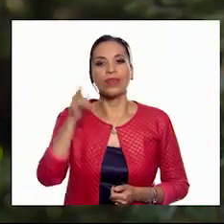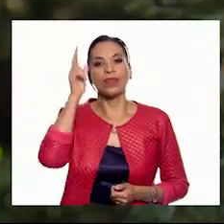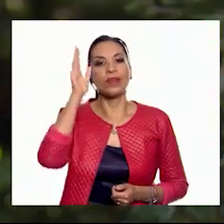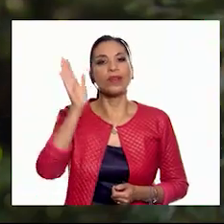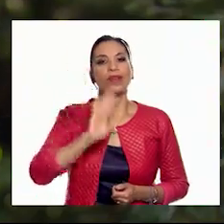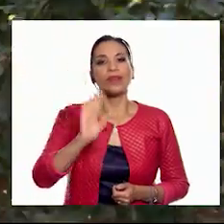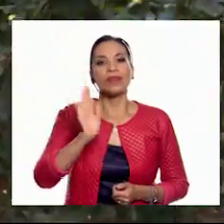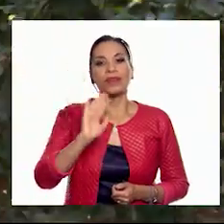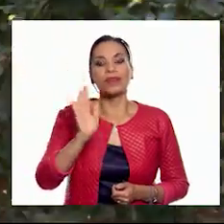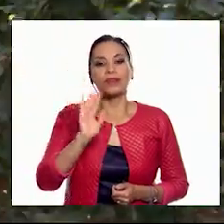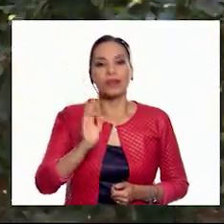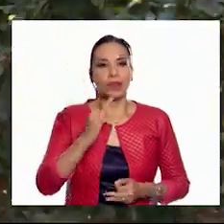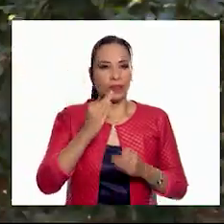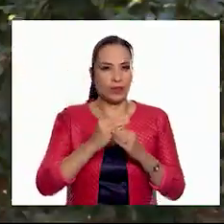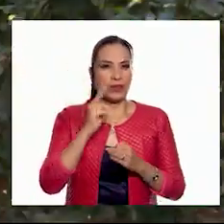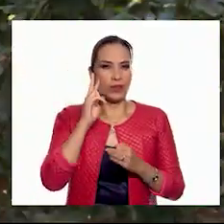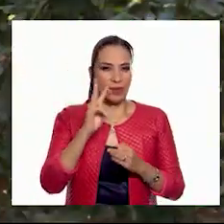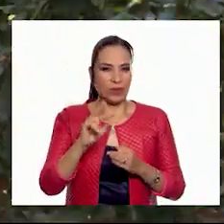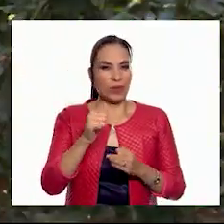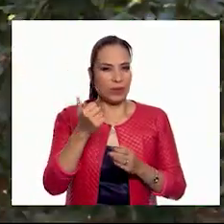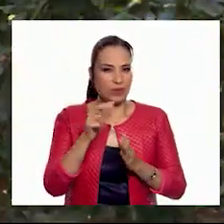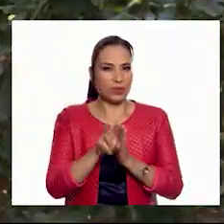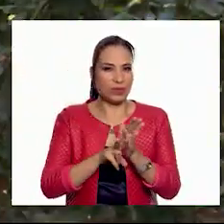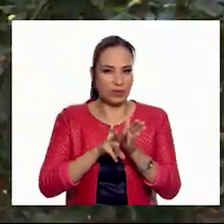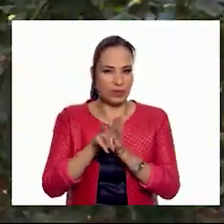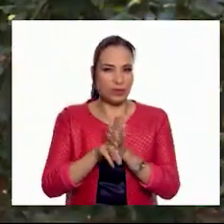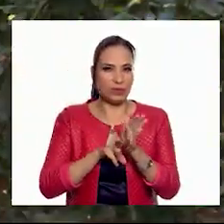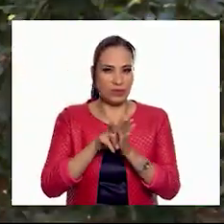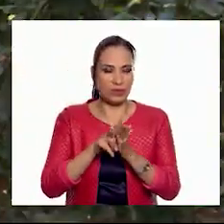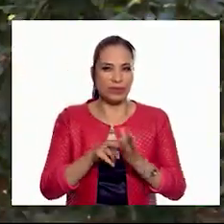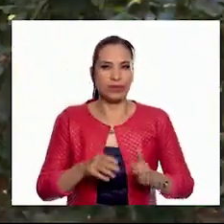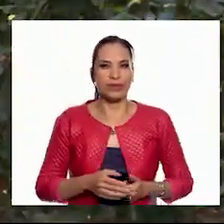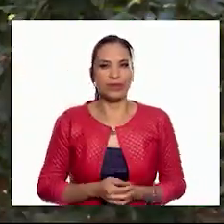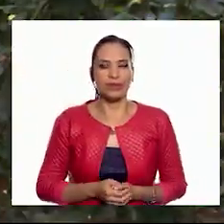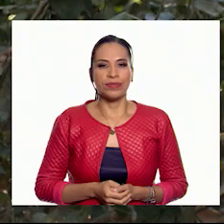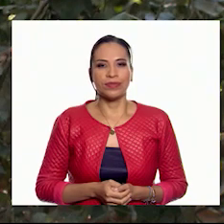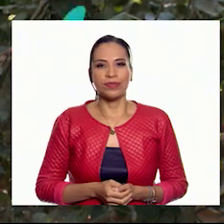¡Hola! ¡Vamos a ver el siguiente video!